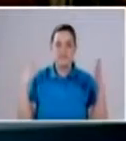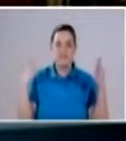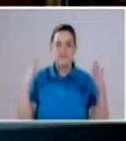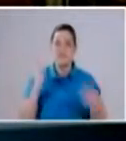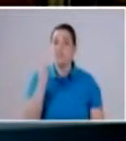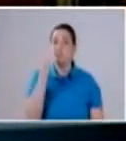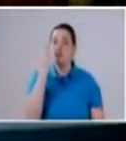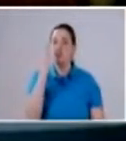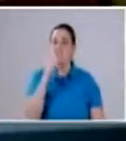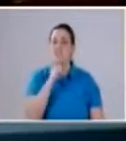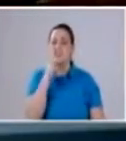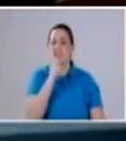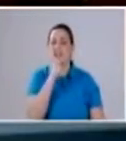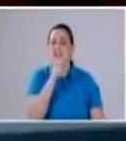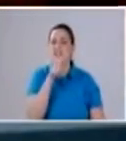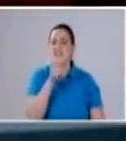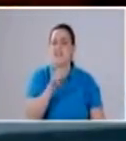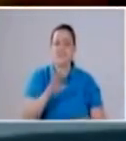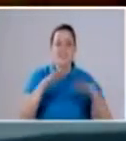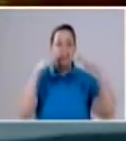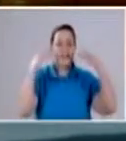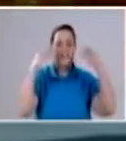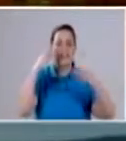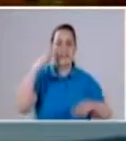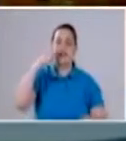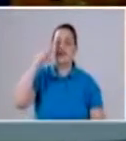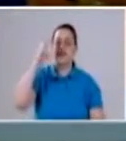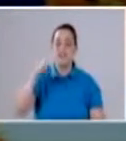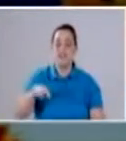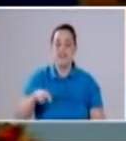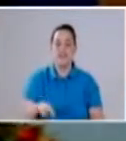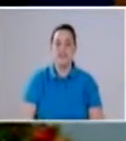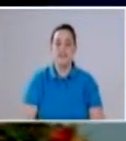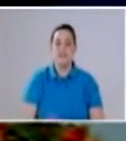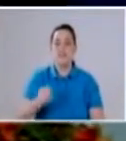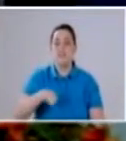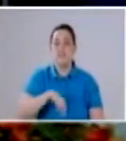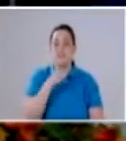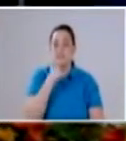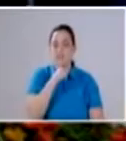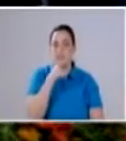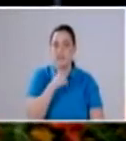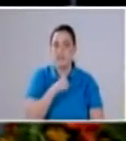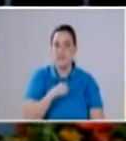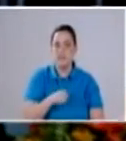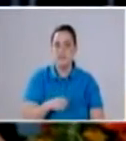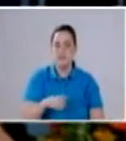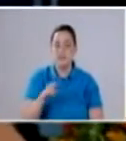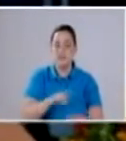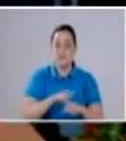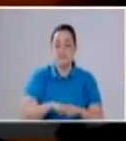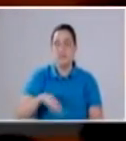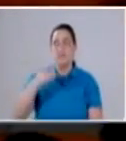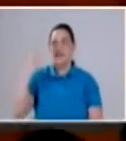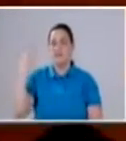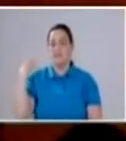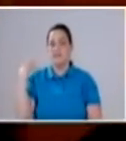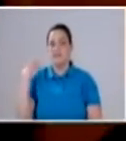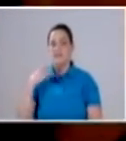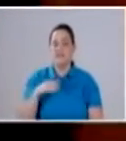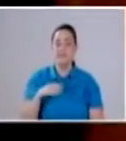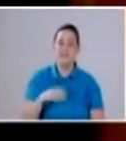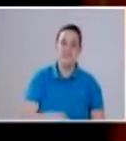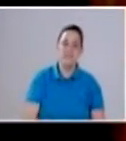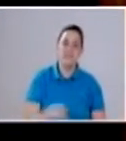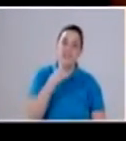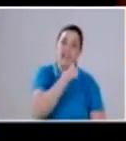¿Cuánto se ha cantado de esa gran realidad, verdad? Nosotros cantábamos hace como 500 años, el Espíritu